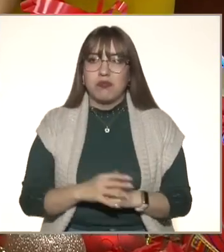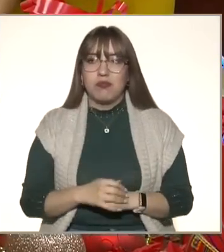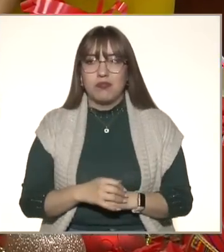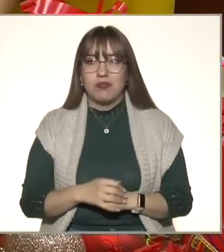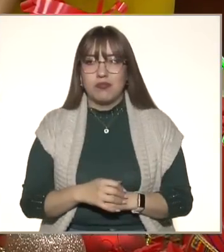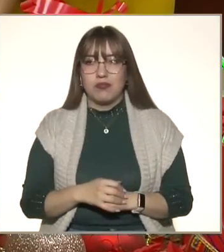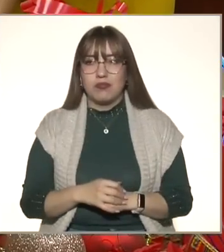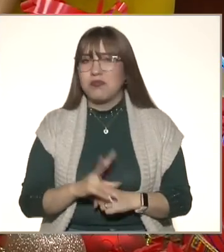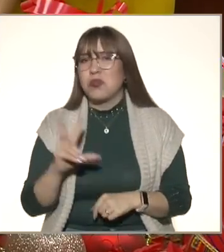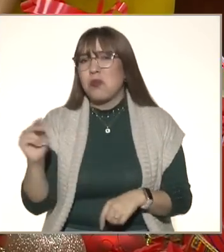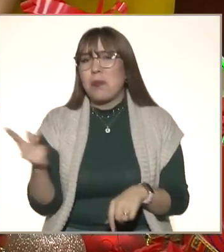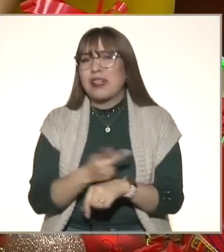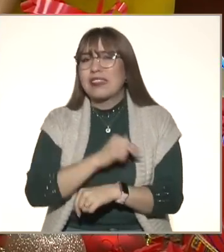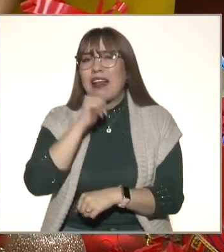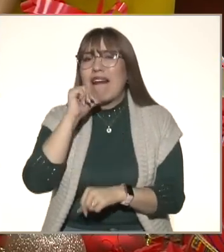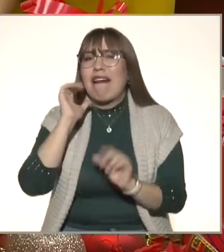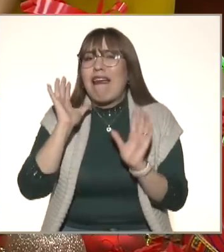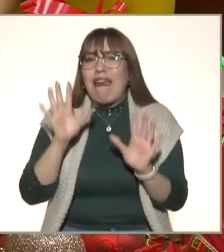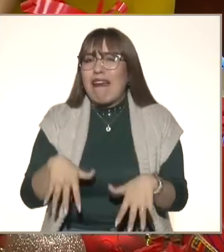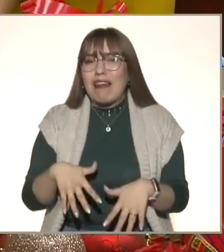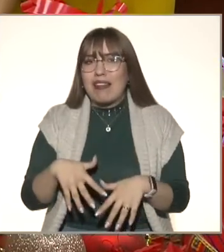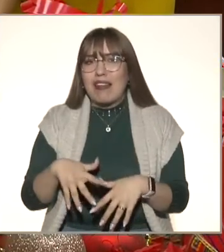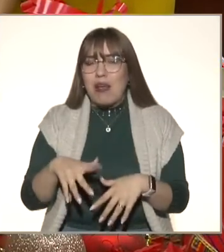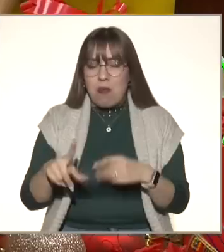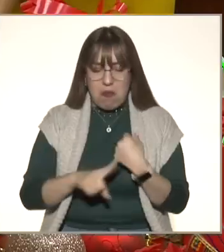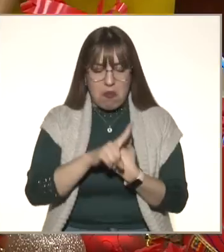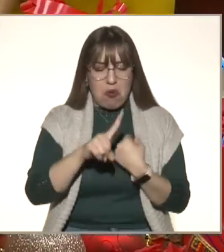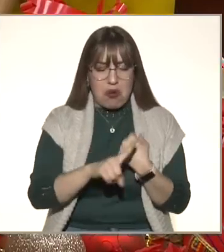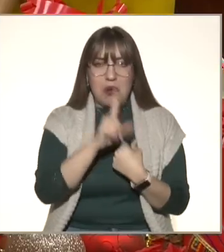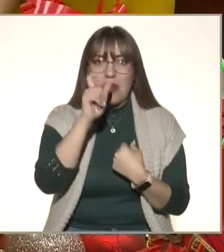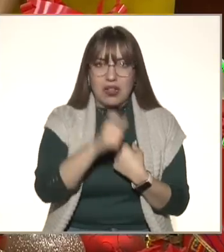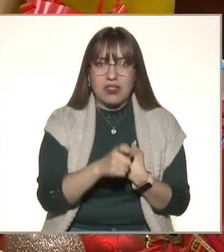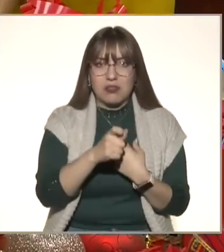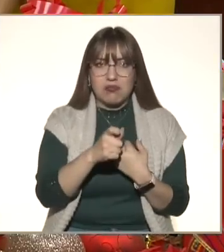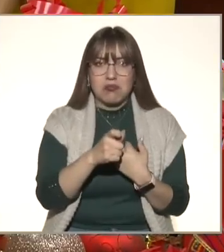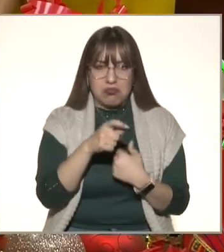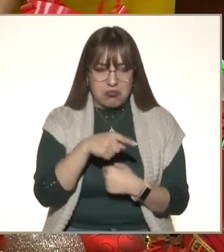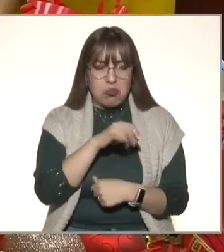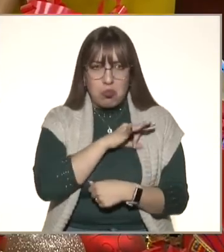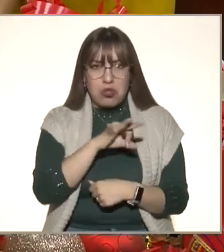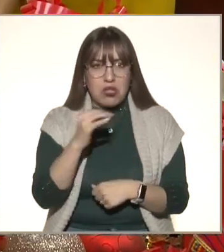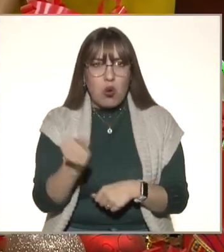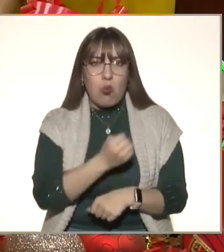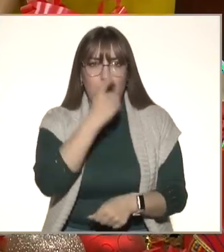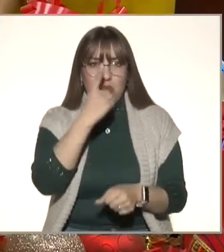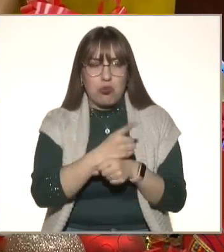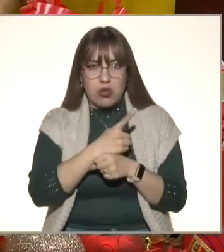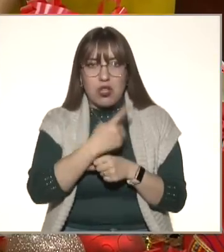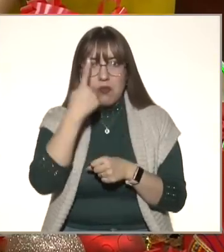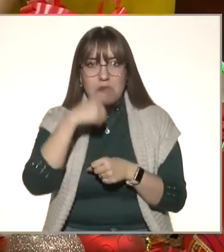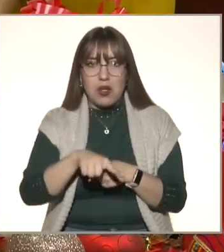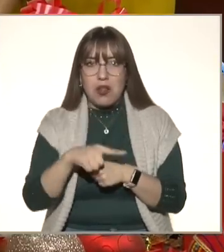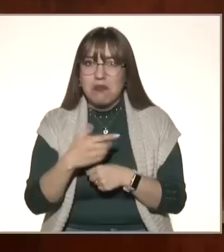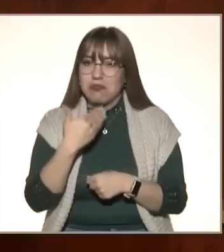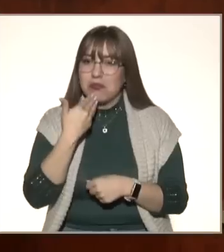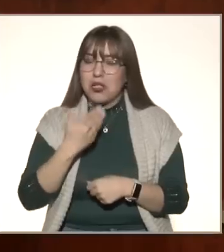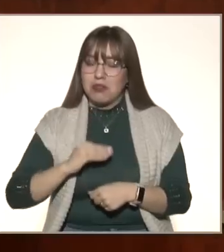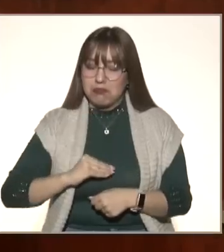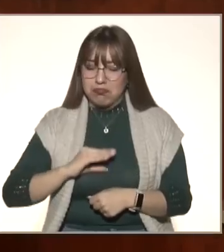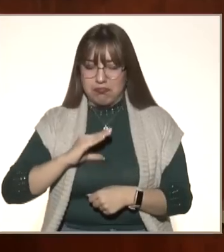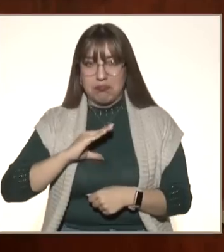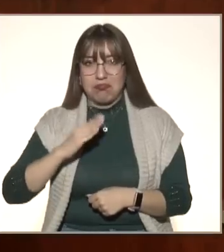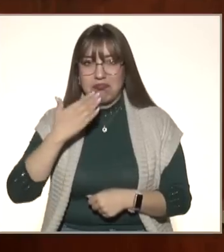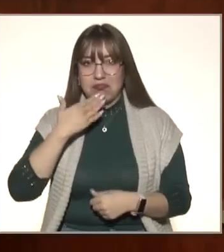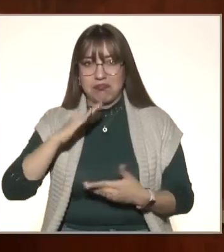porque el conflicto es una oportunidad de crecimiento. Sí. Un conflicto lo tenemos que ver como una oportunidad de crecimiento, una oportunidad de